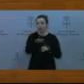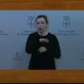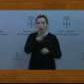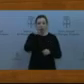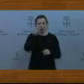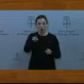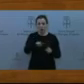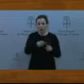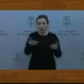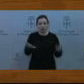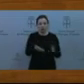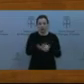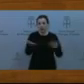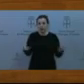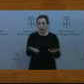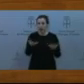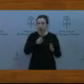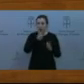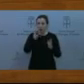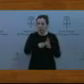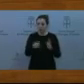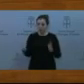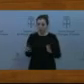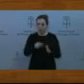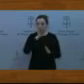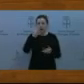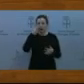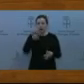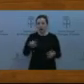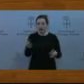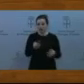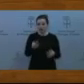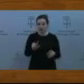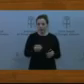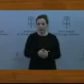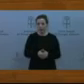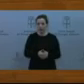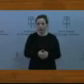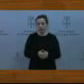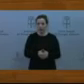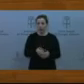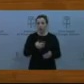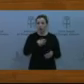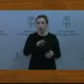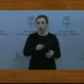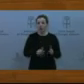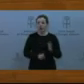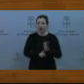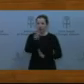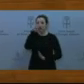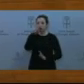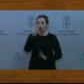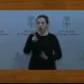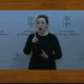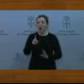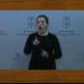porque la realidad es que existe margen de crecimiento en nuestra agricultura, que pueda aprovechar esas nuevas